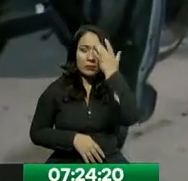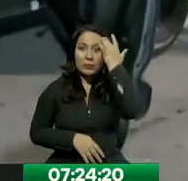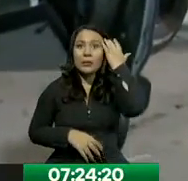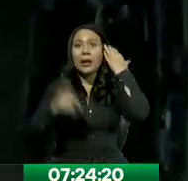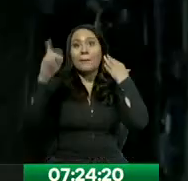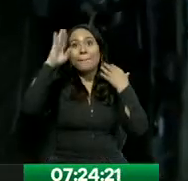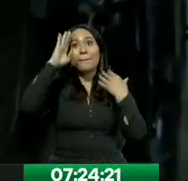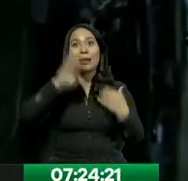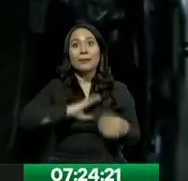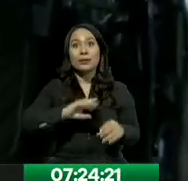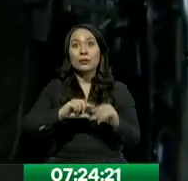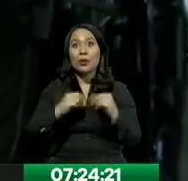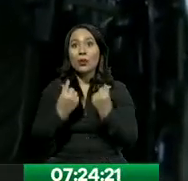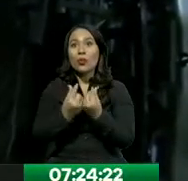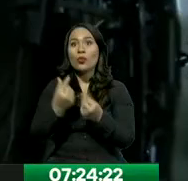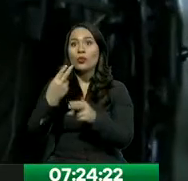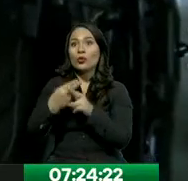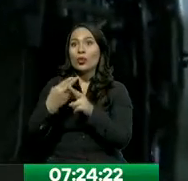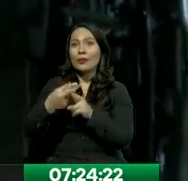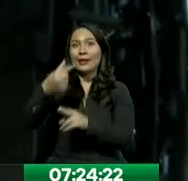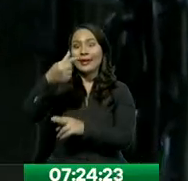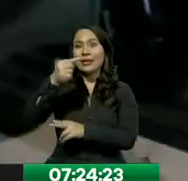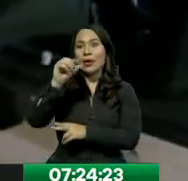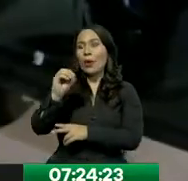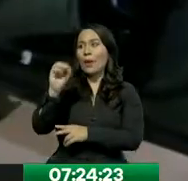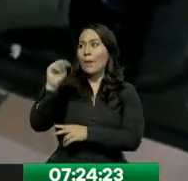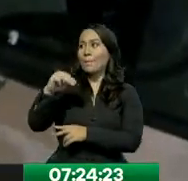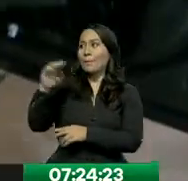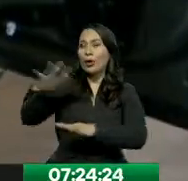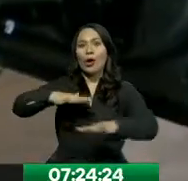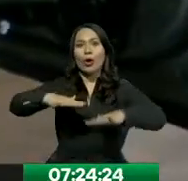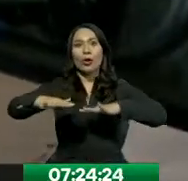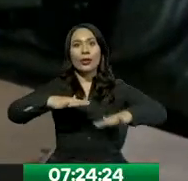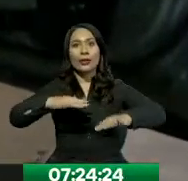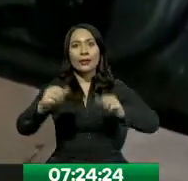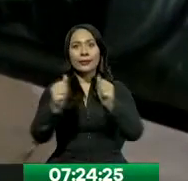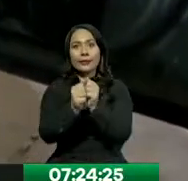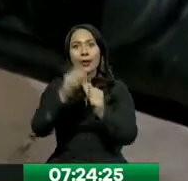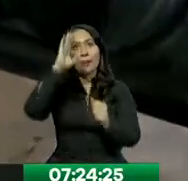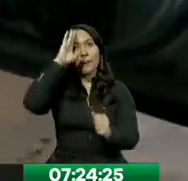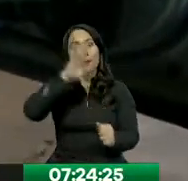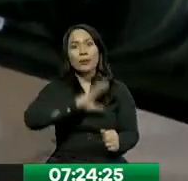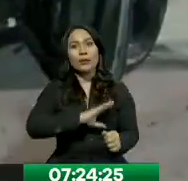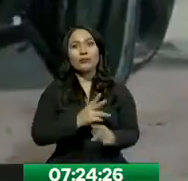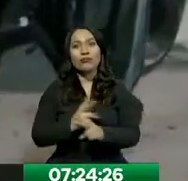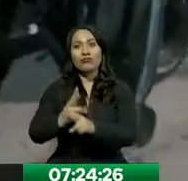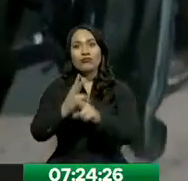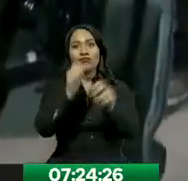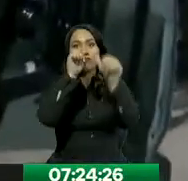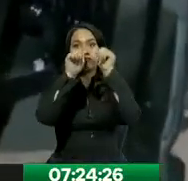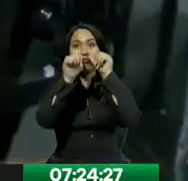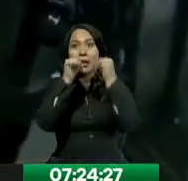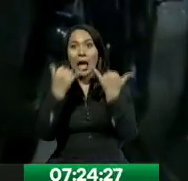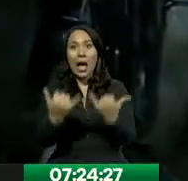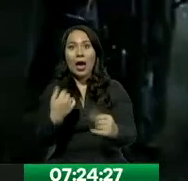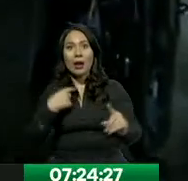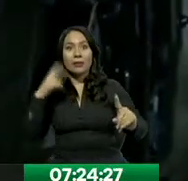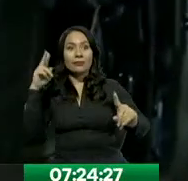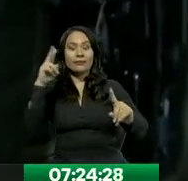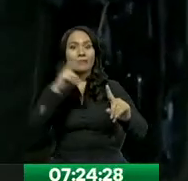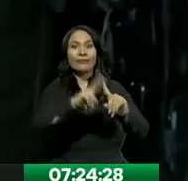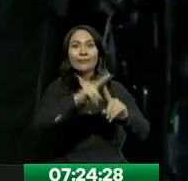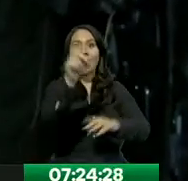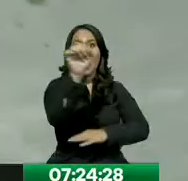Elementos del Grupo de Operaciones Motorizados, en coordinación con agentes de antinarcóticos, retuvieron este vehículo que en